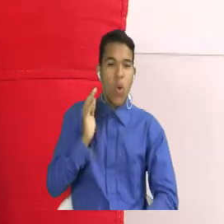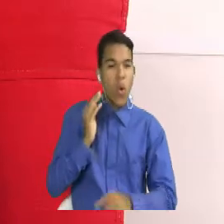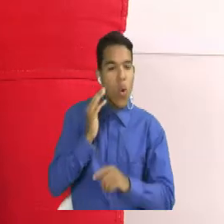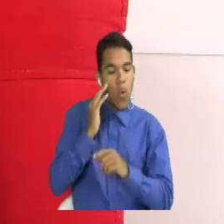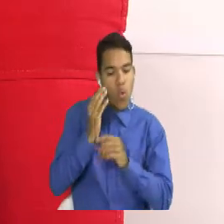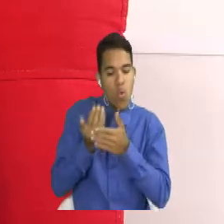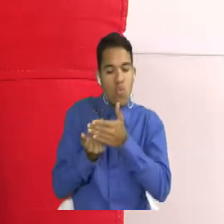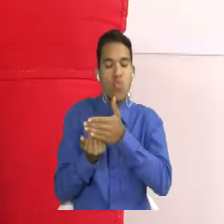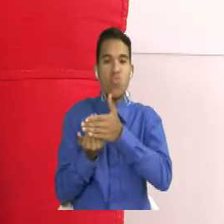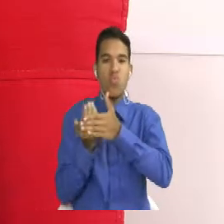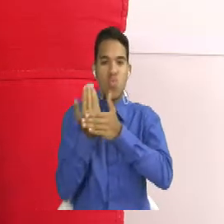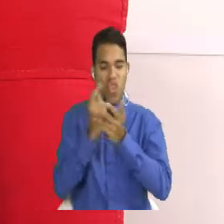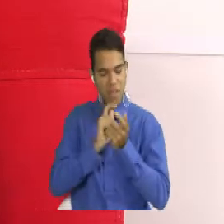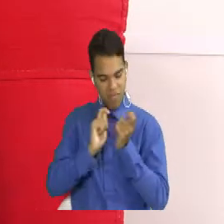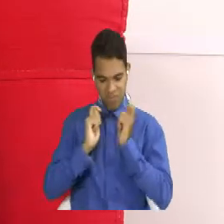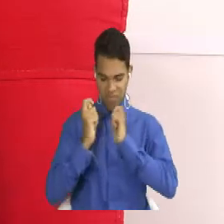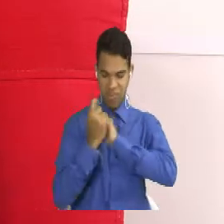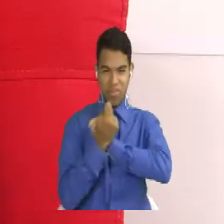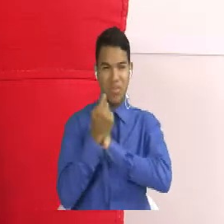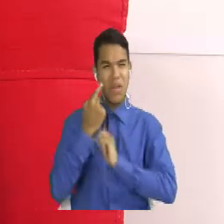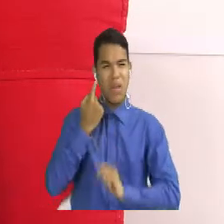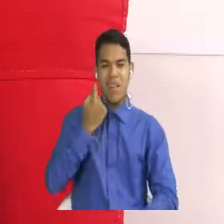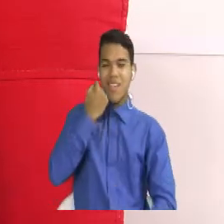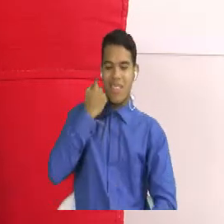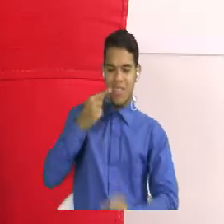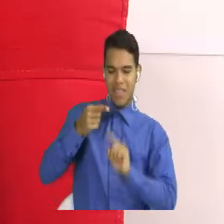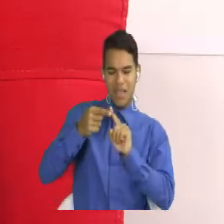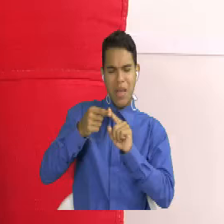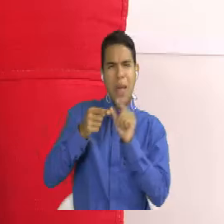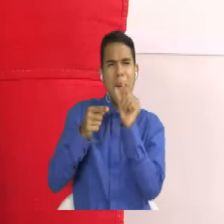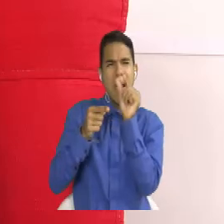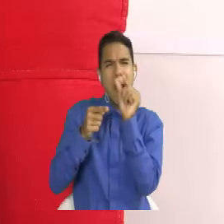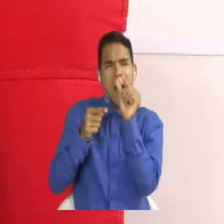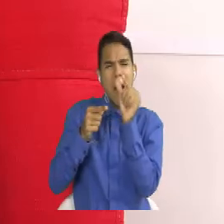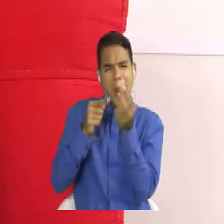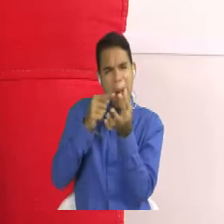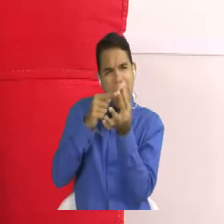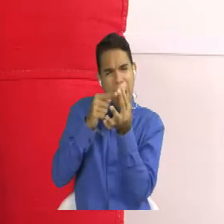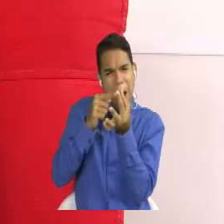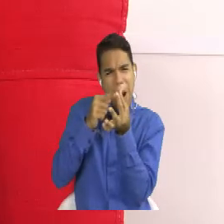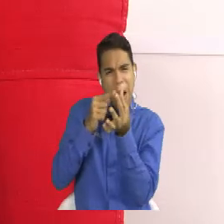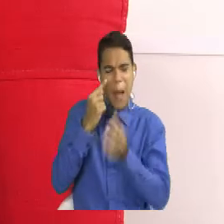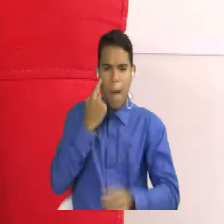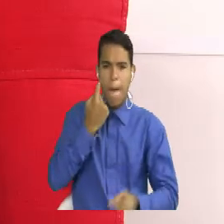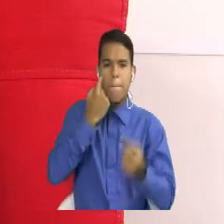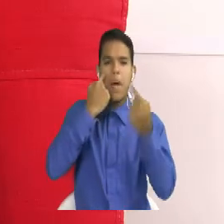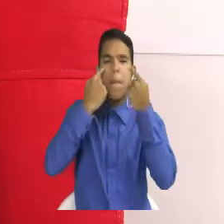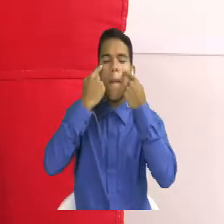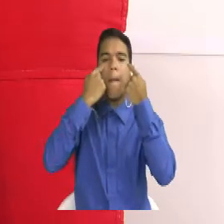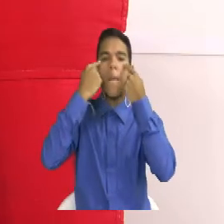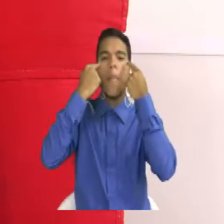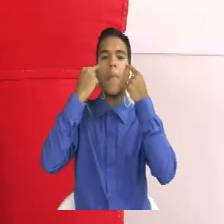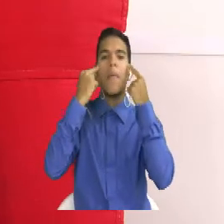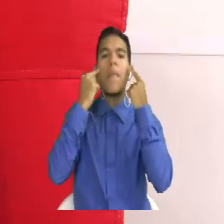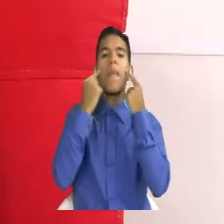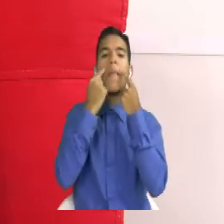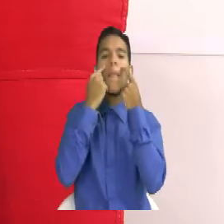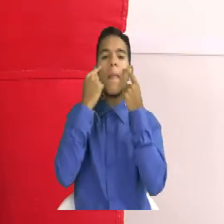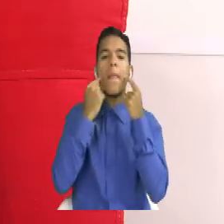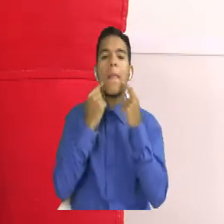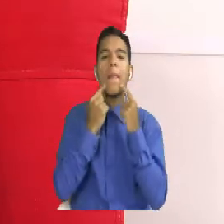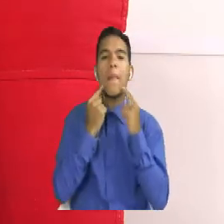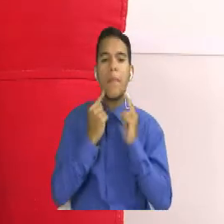porito. Como son unas nanoagujas demasiado pequeñas, ellas van haciendo que esta piel se regenere, ¿sí? Todo va dependiendo también